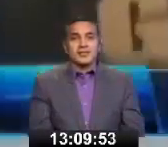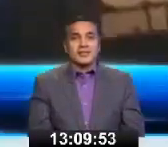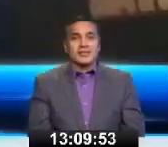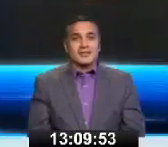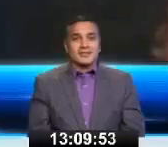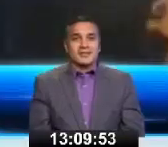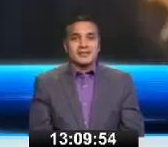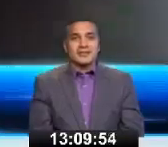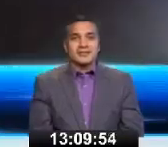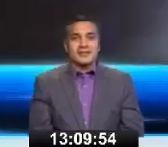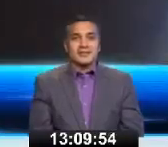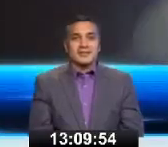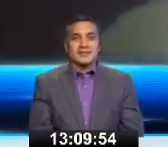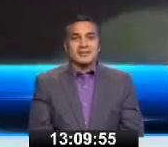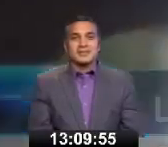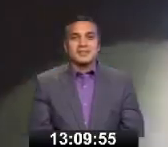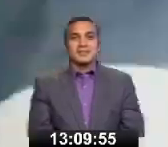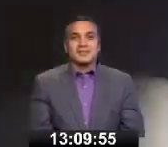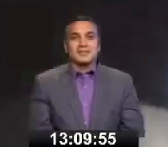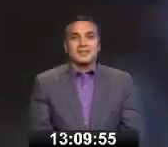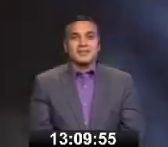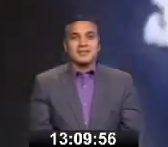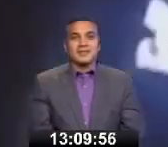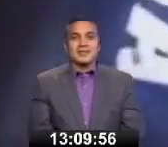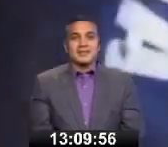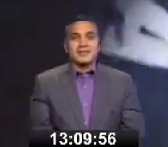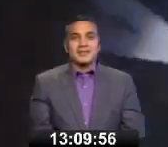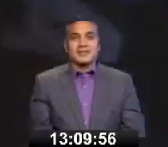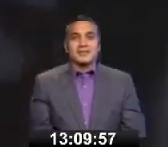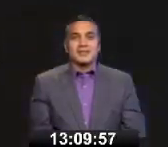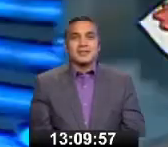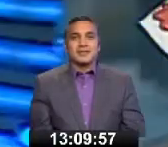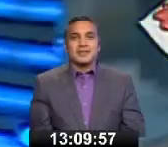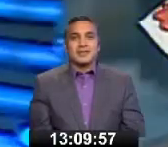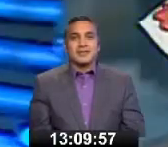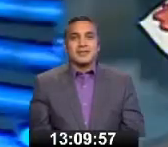Leonardo Flores, TC Televisión.